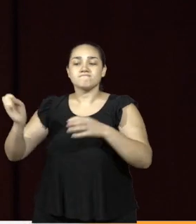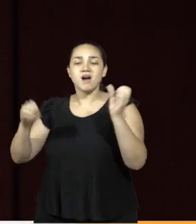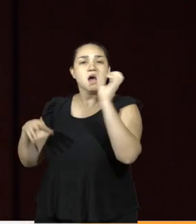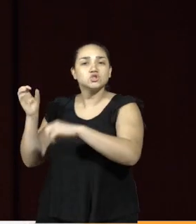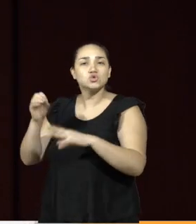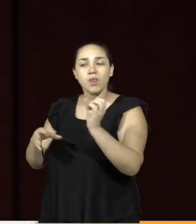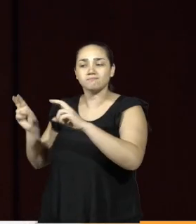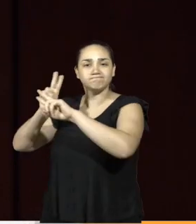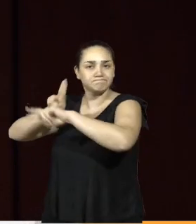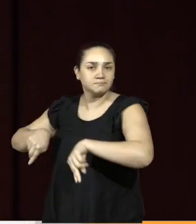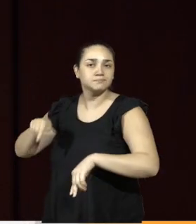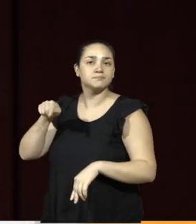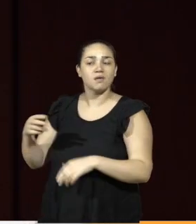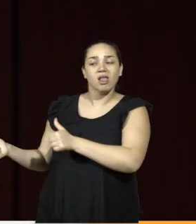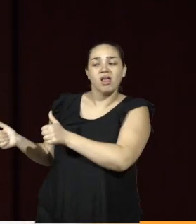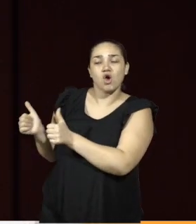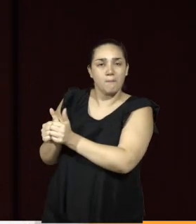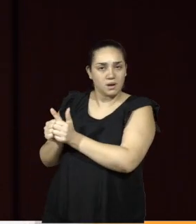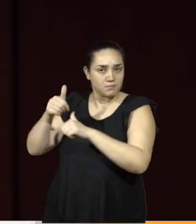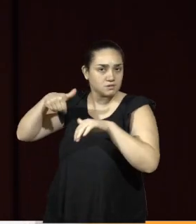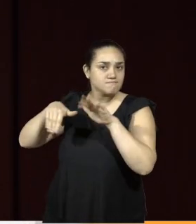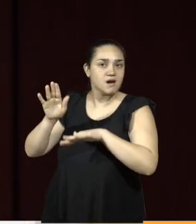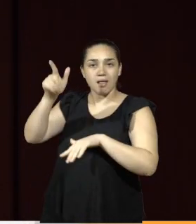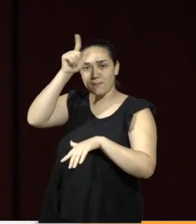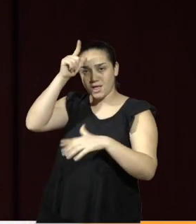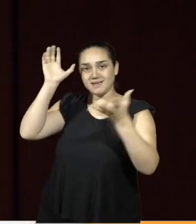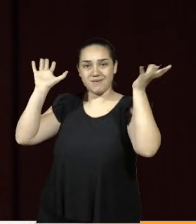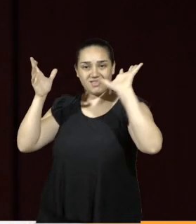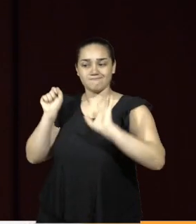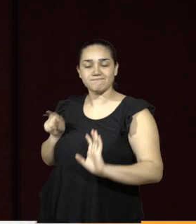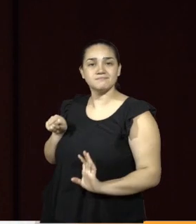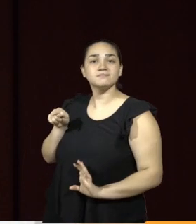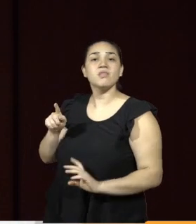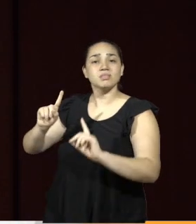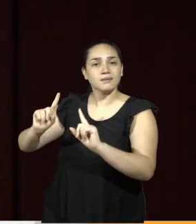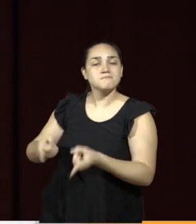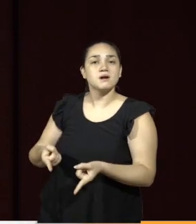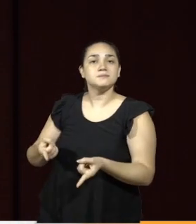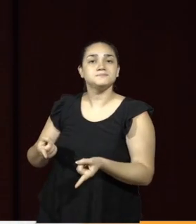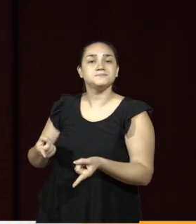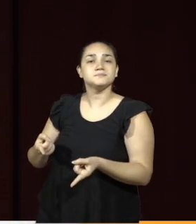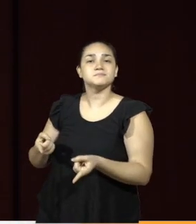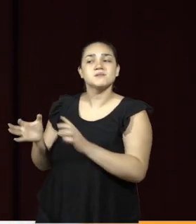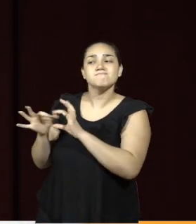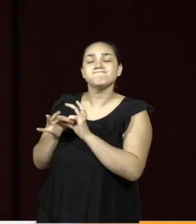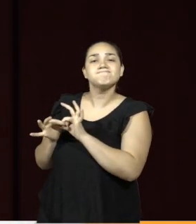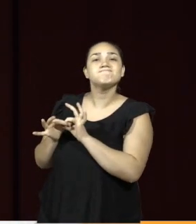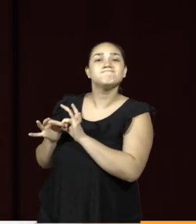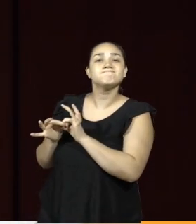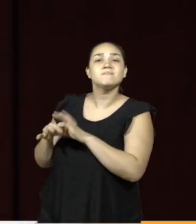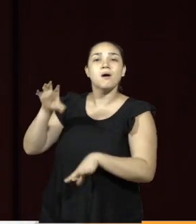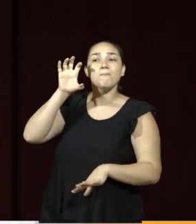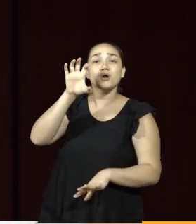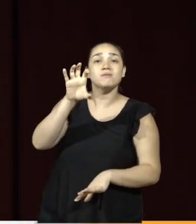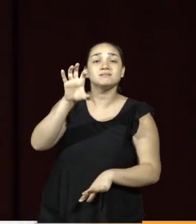Más que todo, eso es el acompañamiento que tenemos con la Policía Ambiental. Y bueno, y también está sujeto a que, bueno, que en la